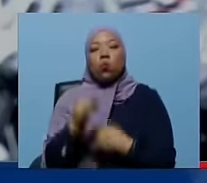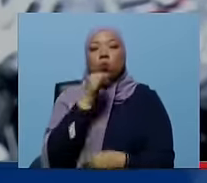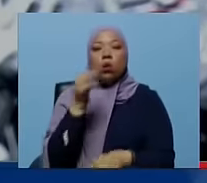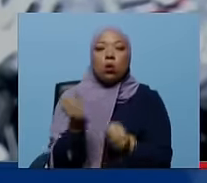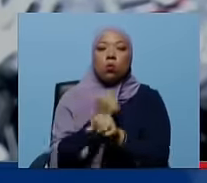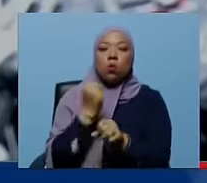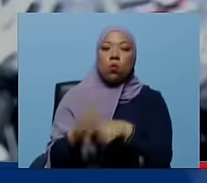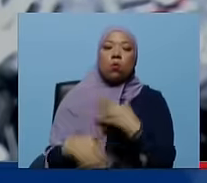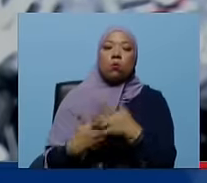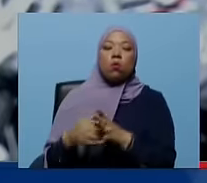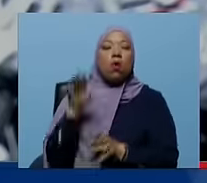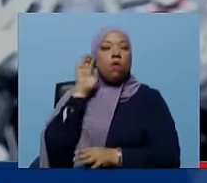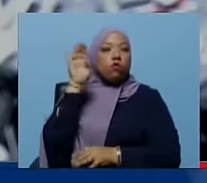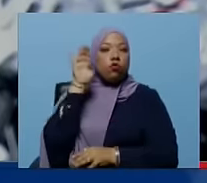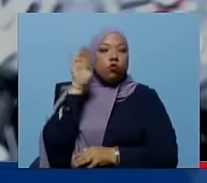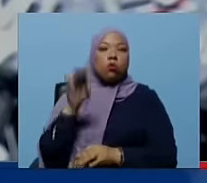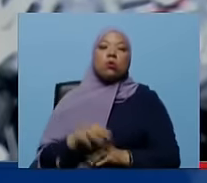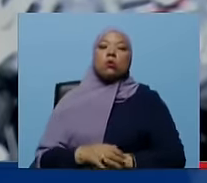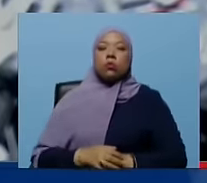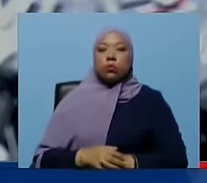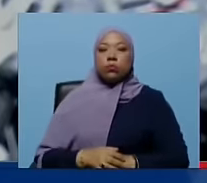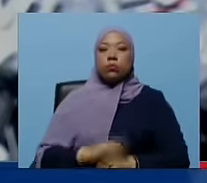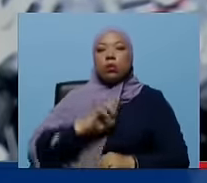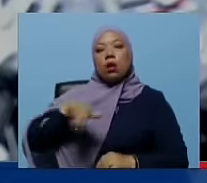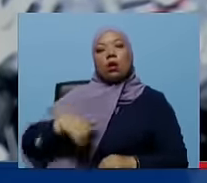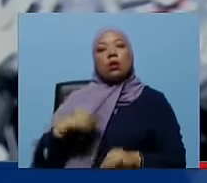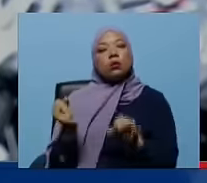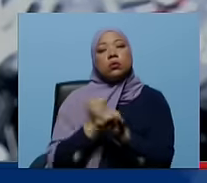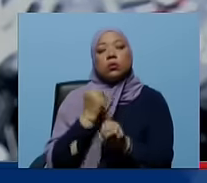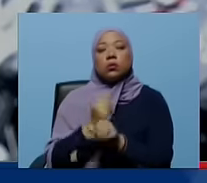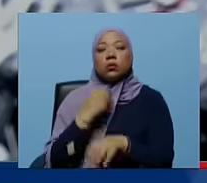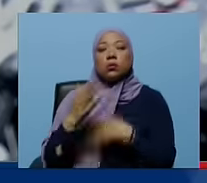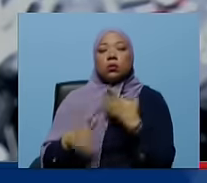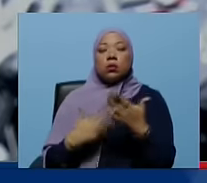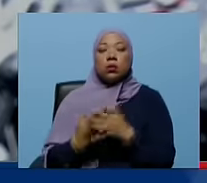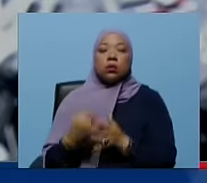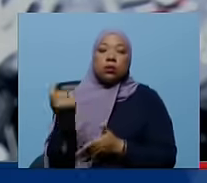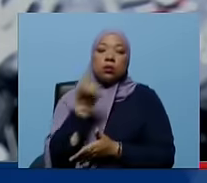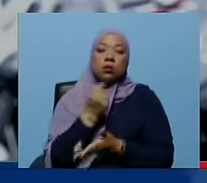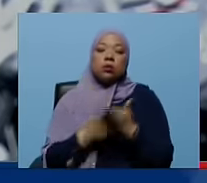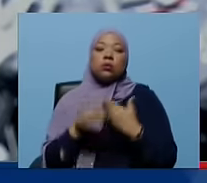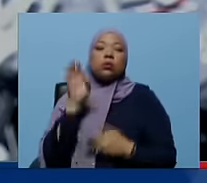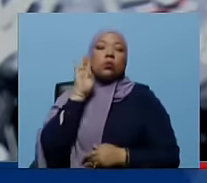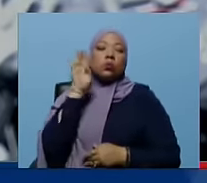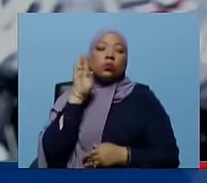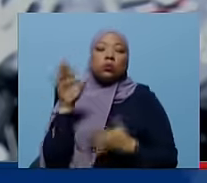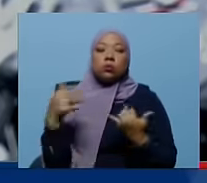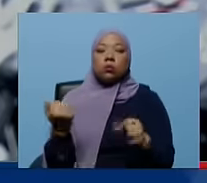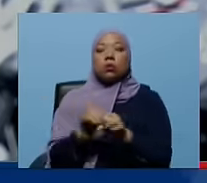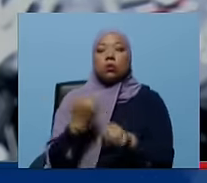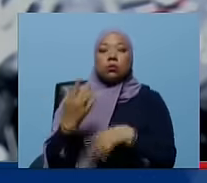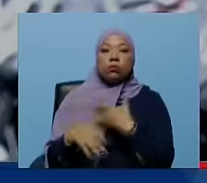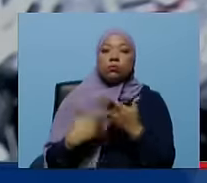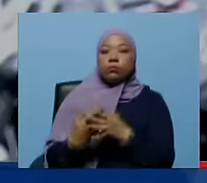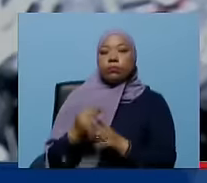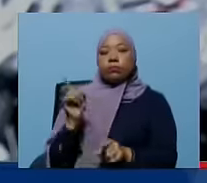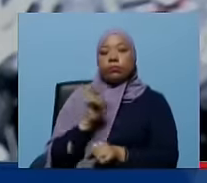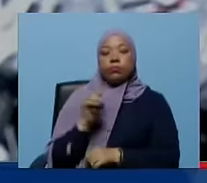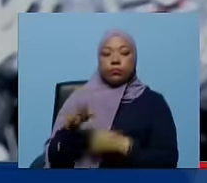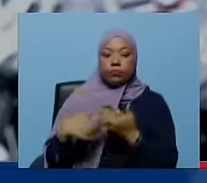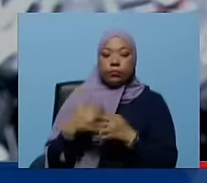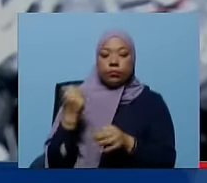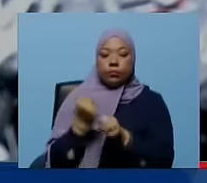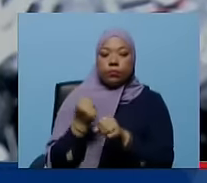edificaciones hacia el futuro. Así dejó nuestro comandante Chávez, dibujado el futuro de lo que tiene que ser y va a